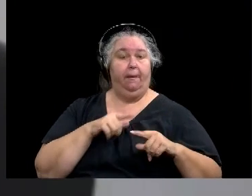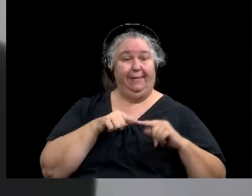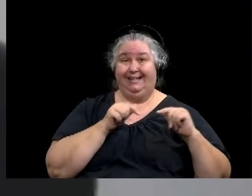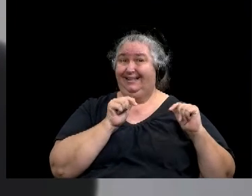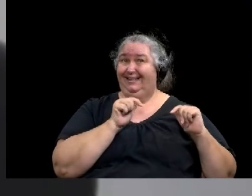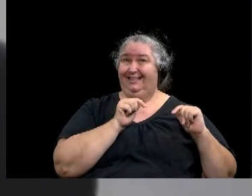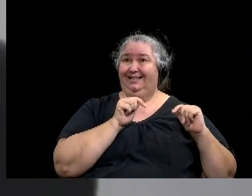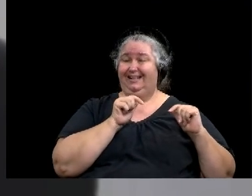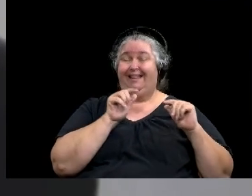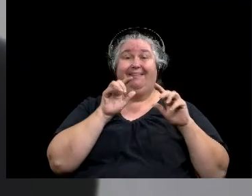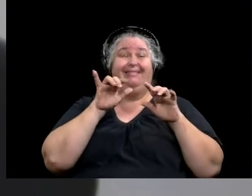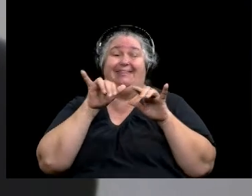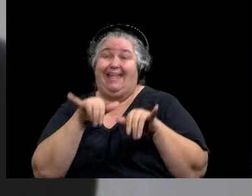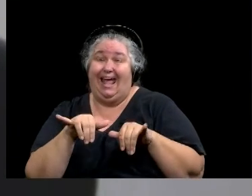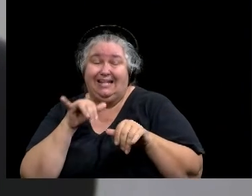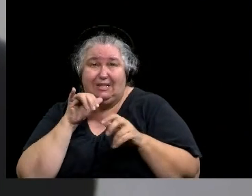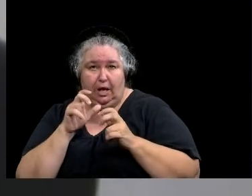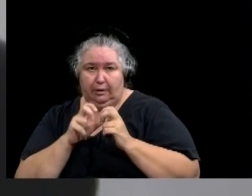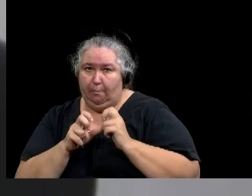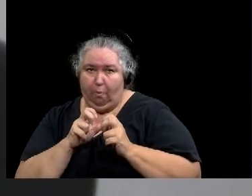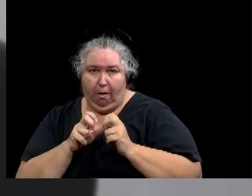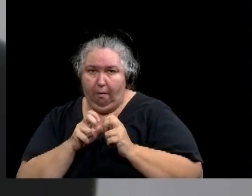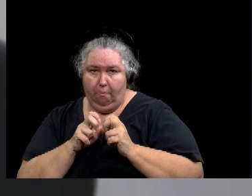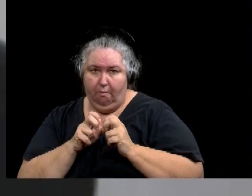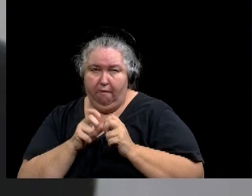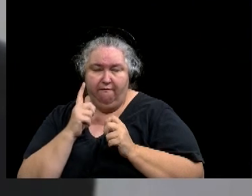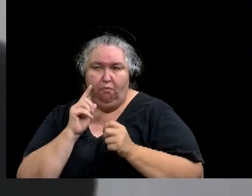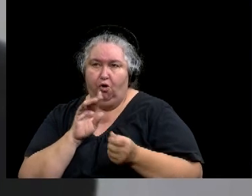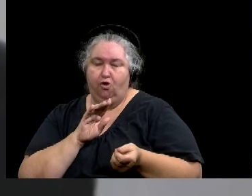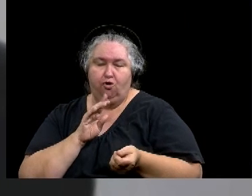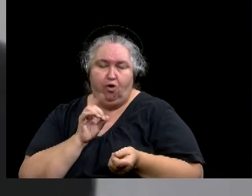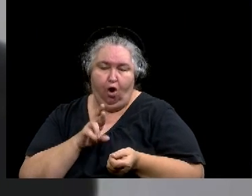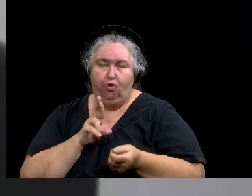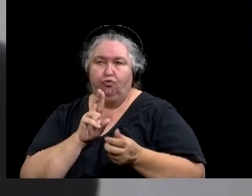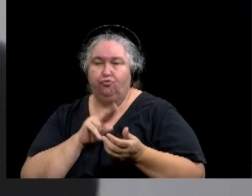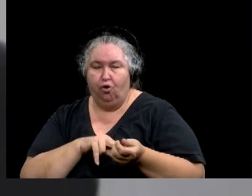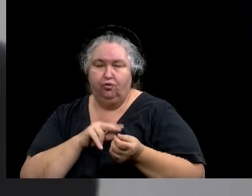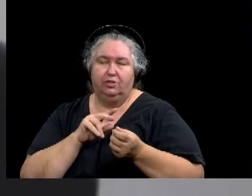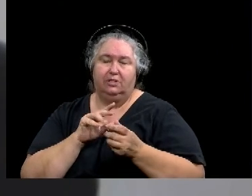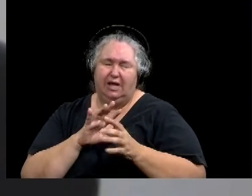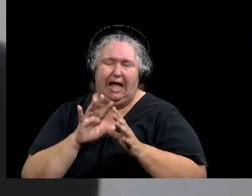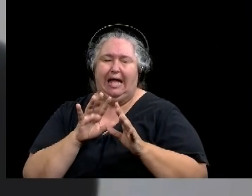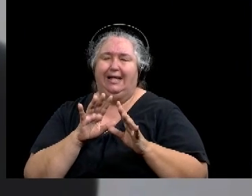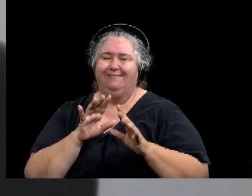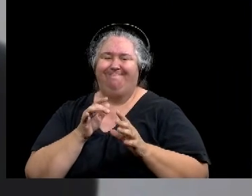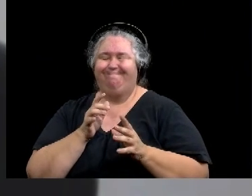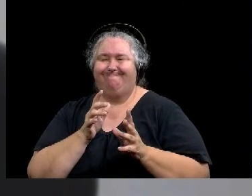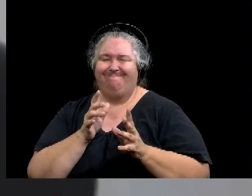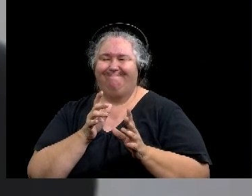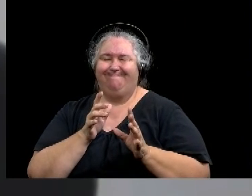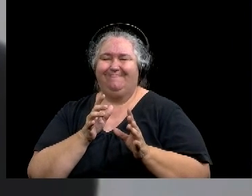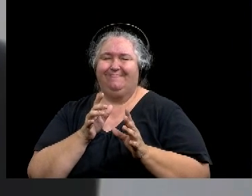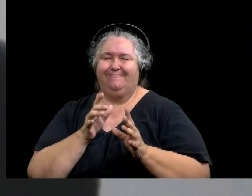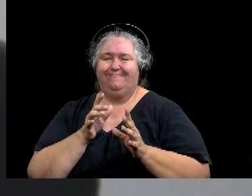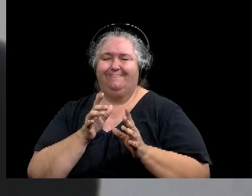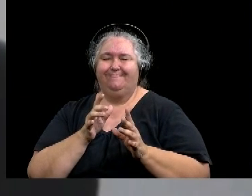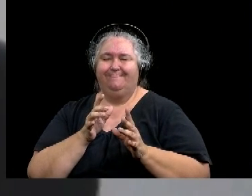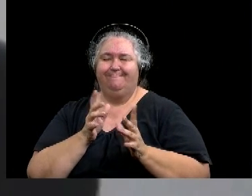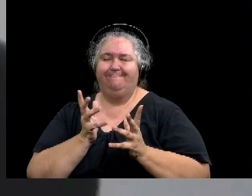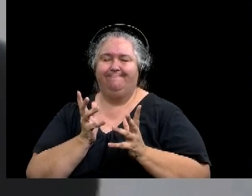situaciones malas que salen pero esto no es algo malo doctores enfermeros